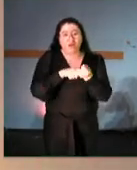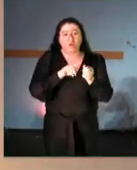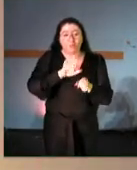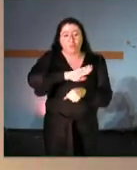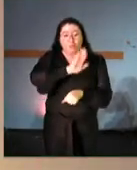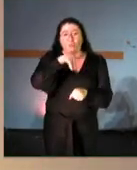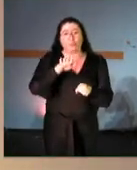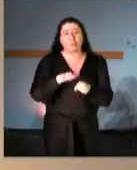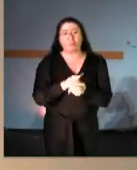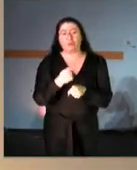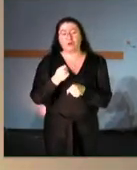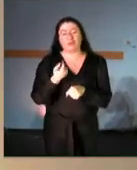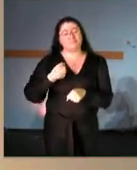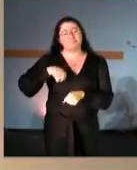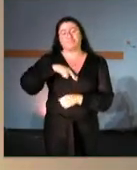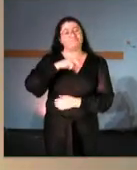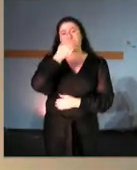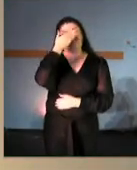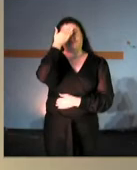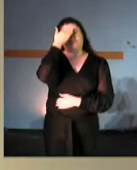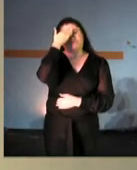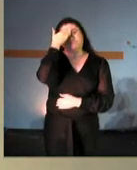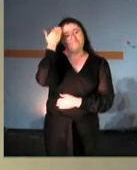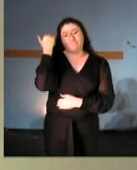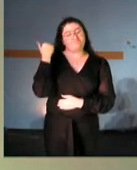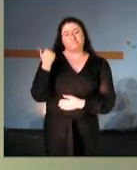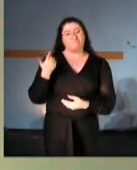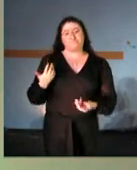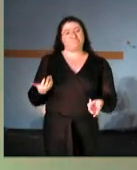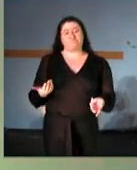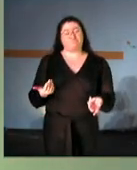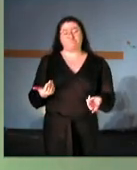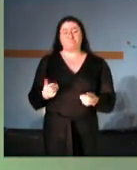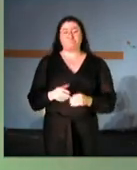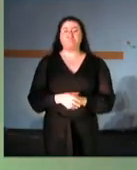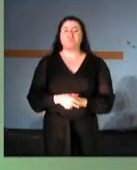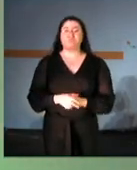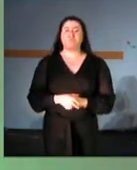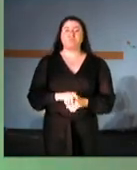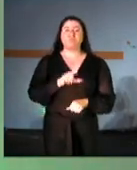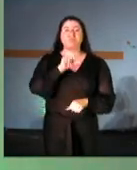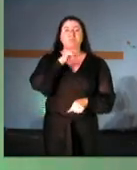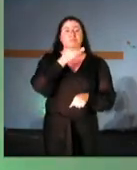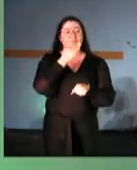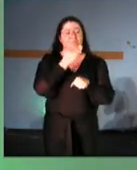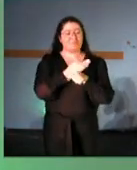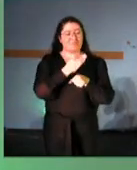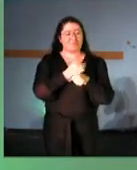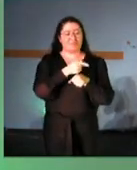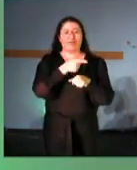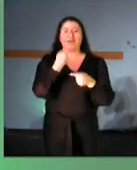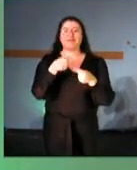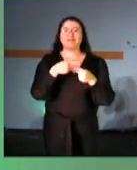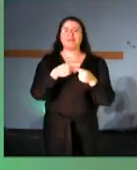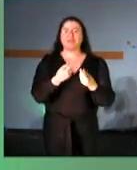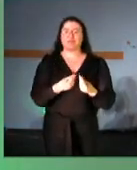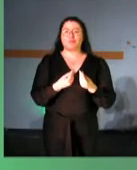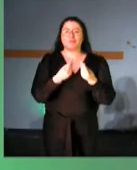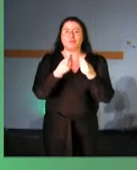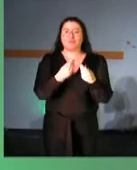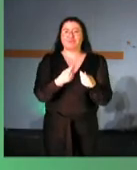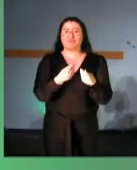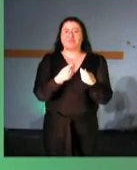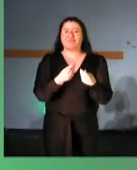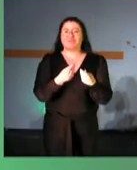que ocurrió esa terrible muerte. Y dedico también este libro a los jóvenes, a las